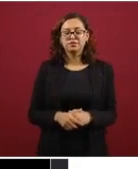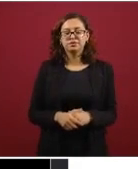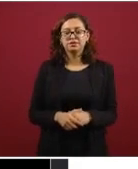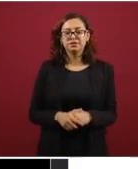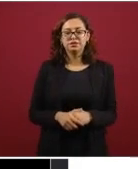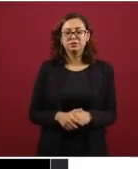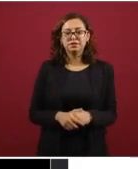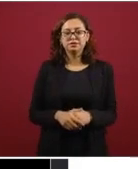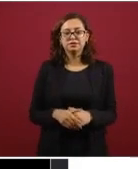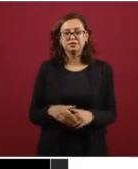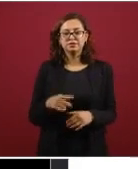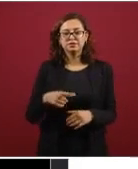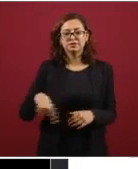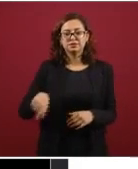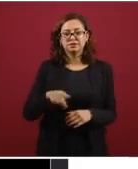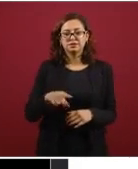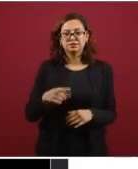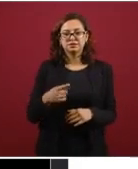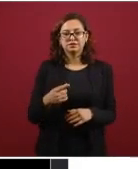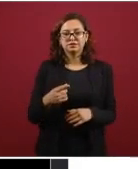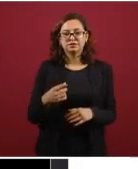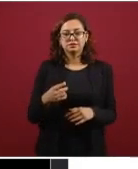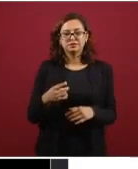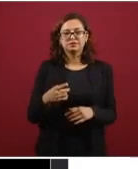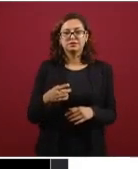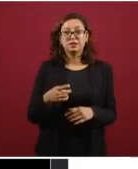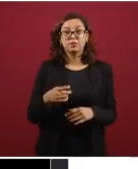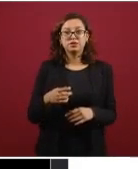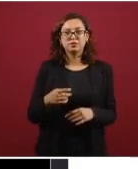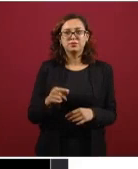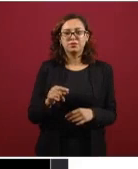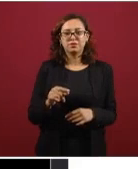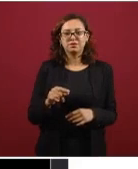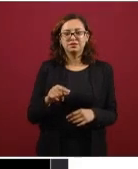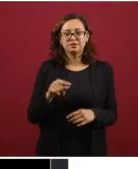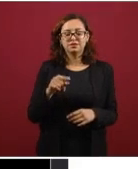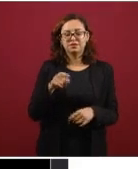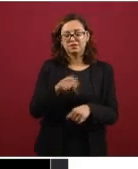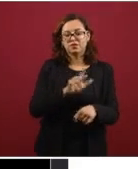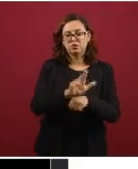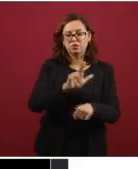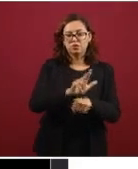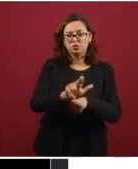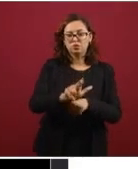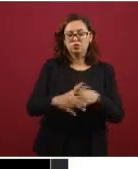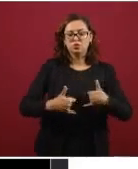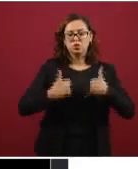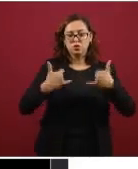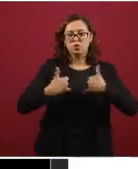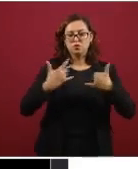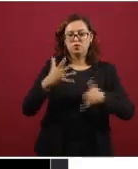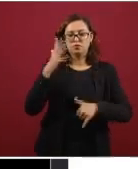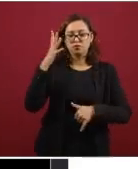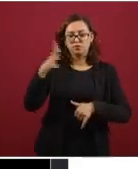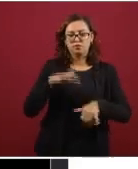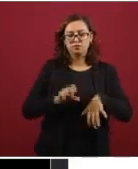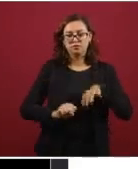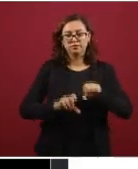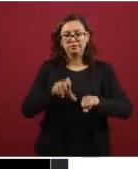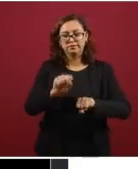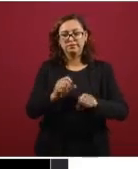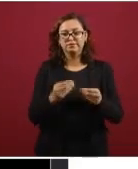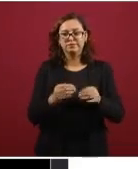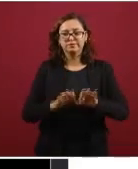Pedro Sula también es una zona urbana. Entonces, por eso, en el caso de Honduras, el programa de Jóvenes Construyendo el Futuro va a ser muy importante.